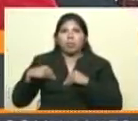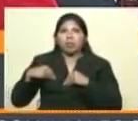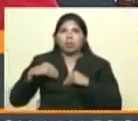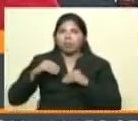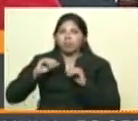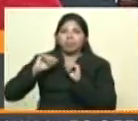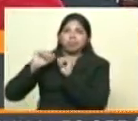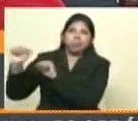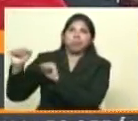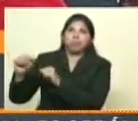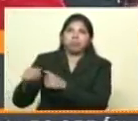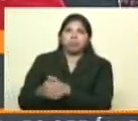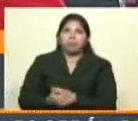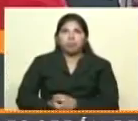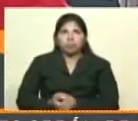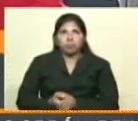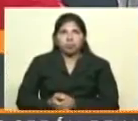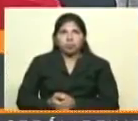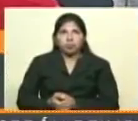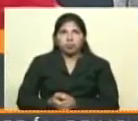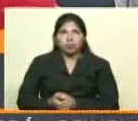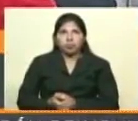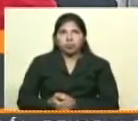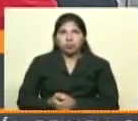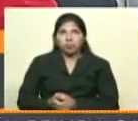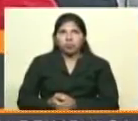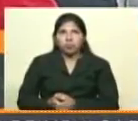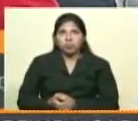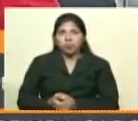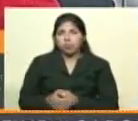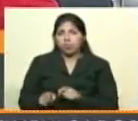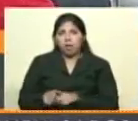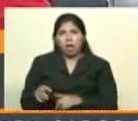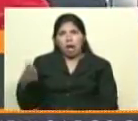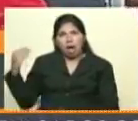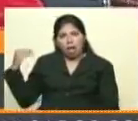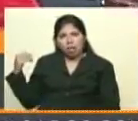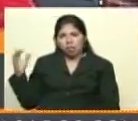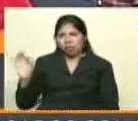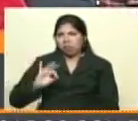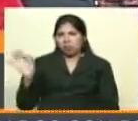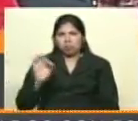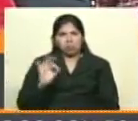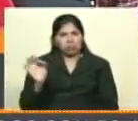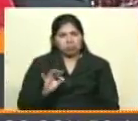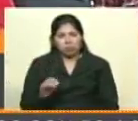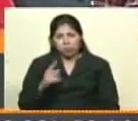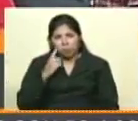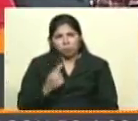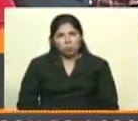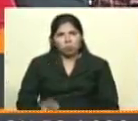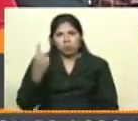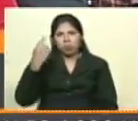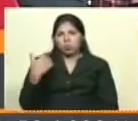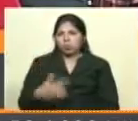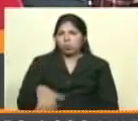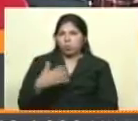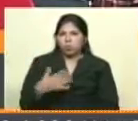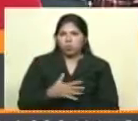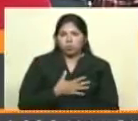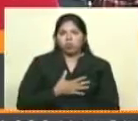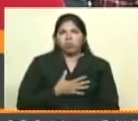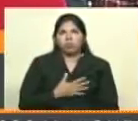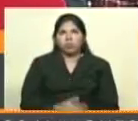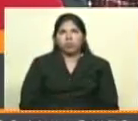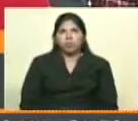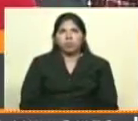entreguista, entreguista. Como nunca antes hubo en el Perú una política entreguista frente a los dictámenes del